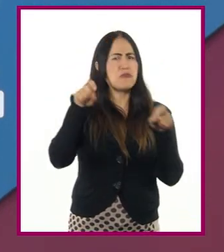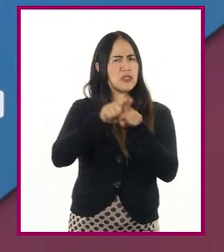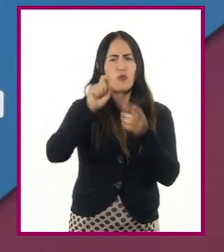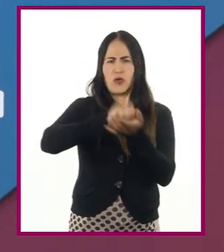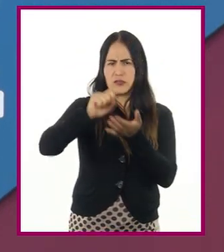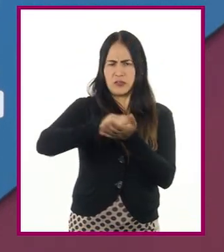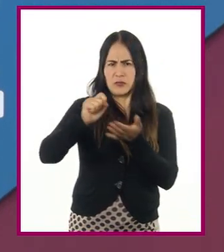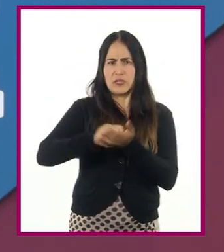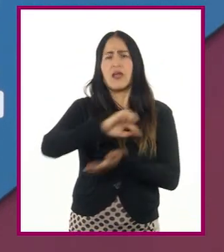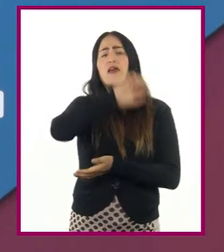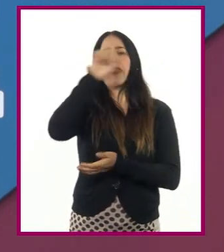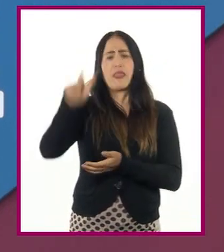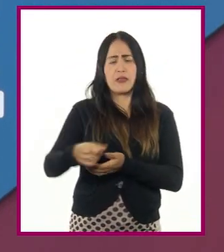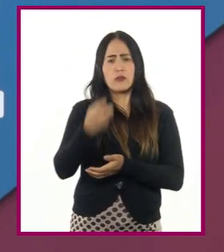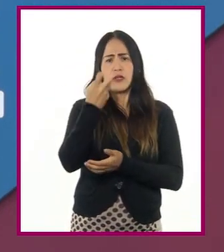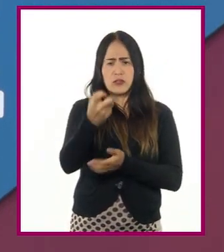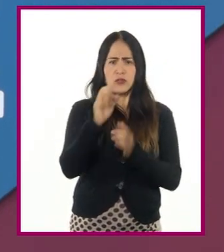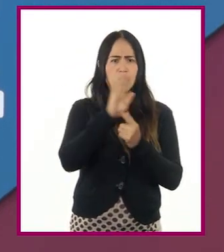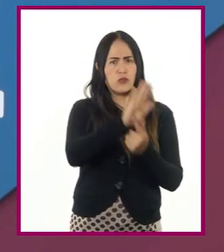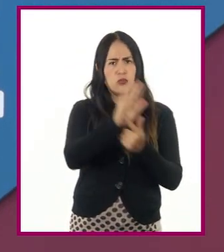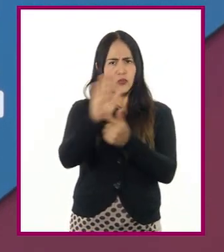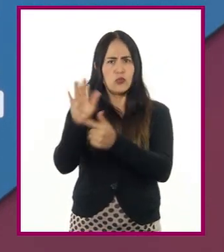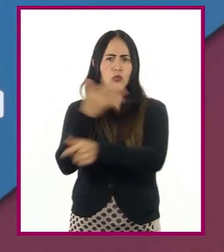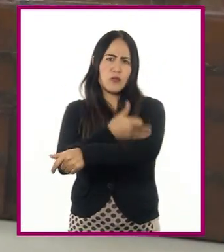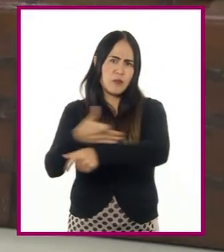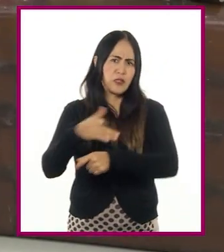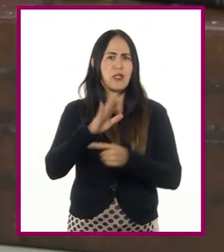puedan compartir los avances con su familia.